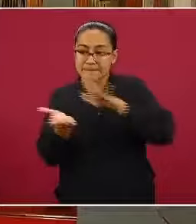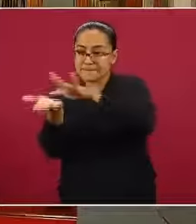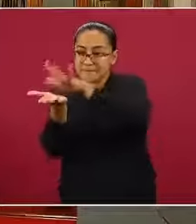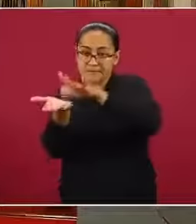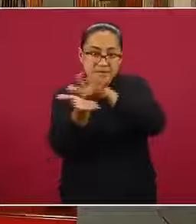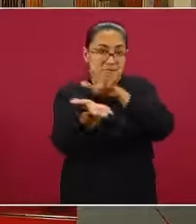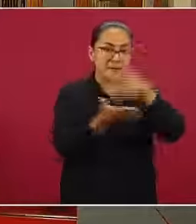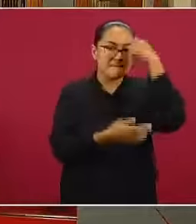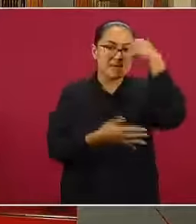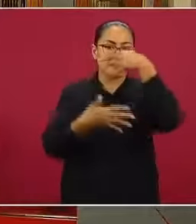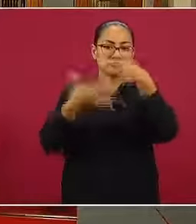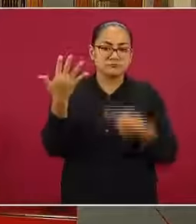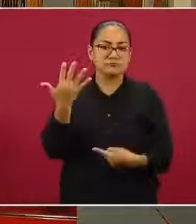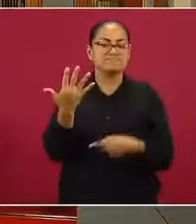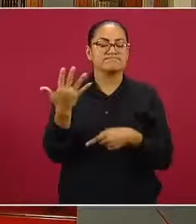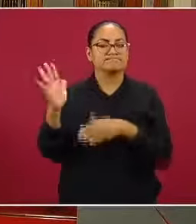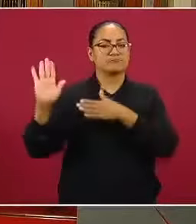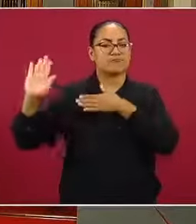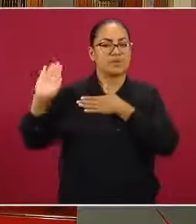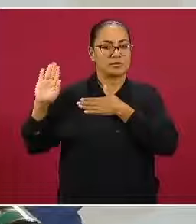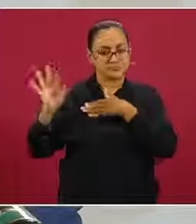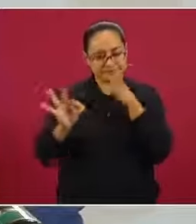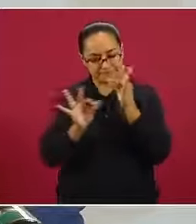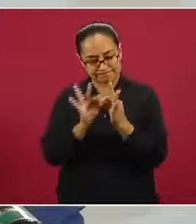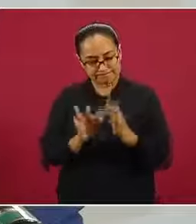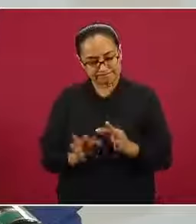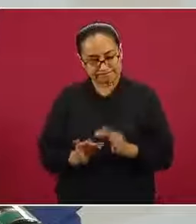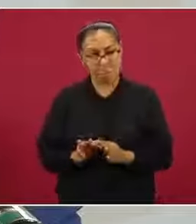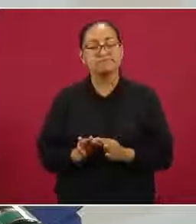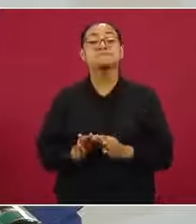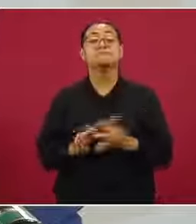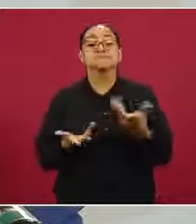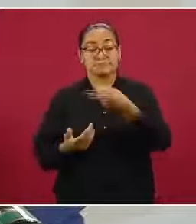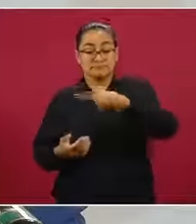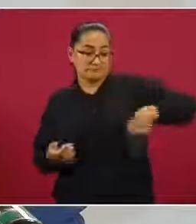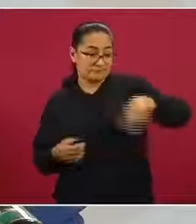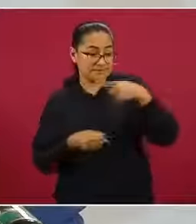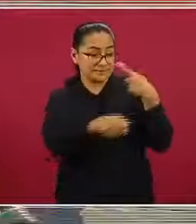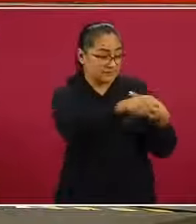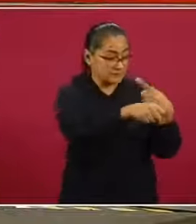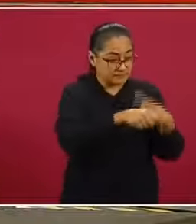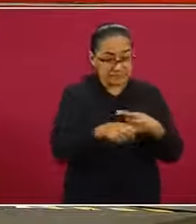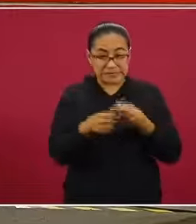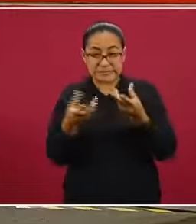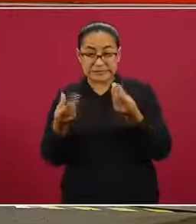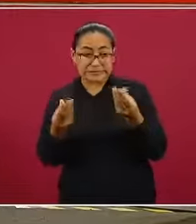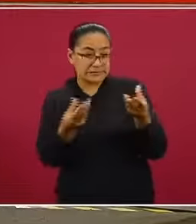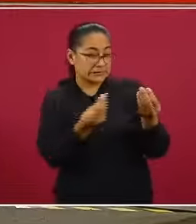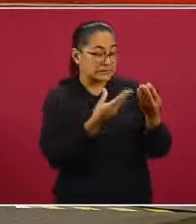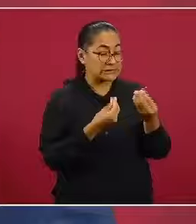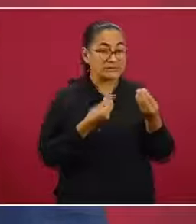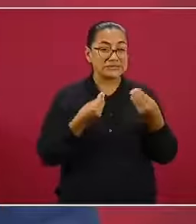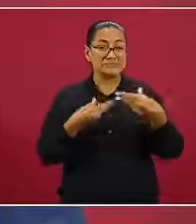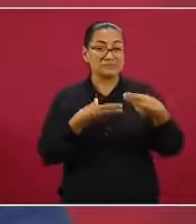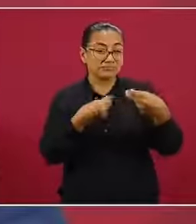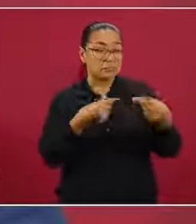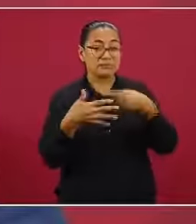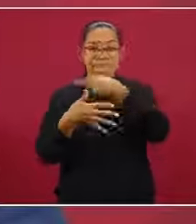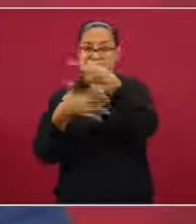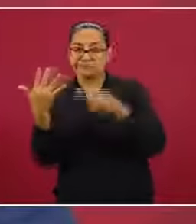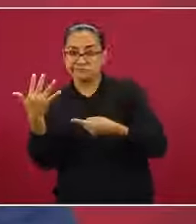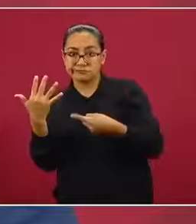de alto nivel en la lucha contra esta otra epidemia, que es la de las enfermedades no transmisibles a nivel mundial. Este equipo